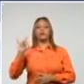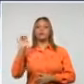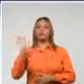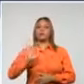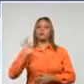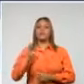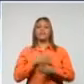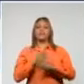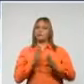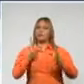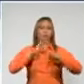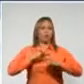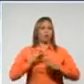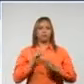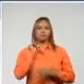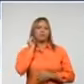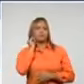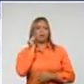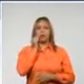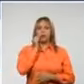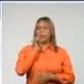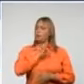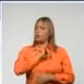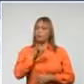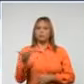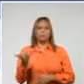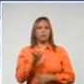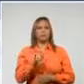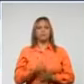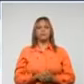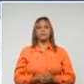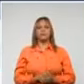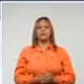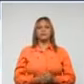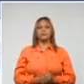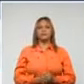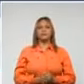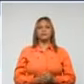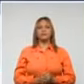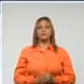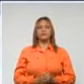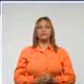diferencia en el sexo, en el comportamiento en nuestro país.